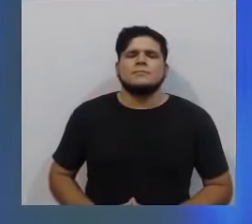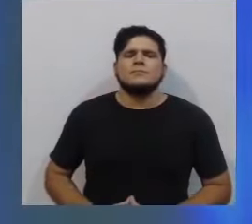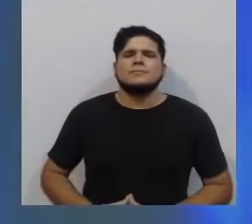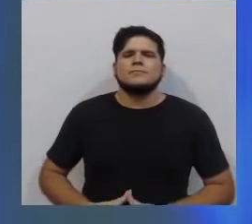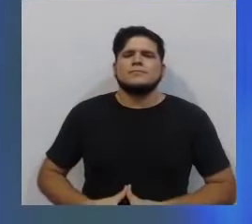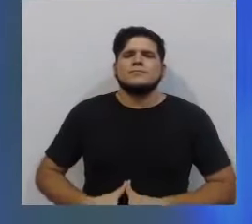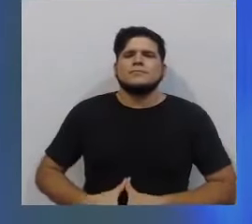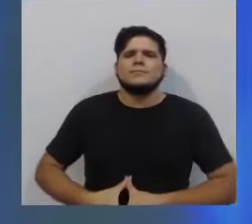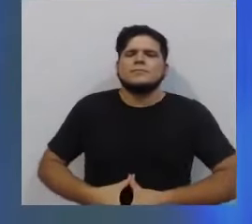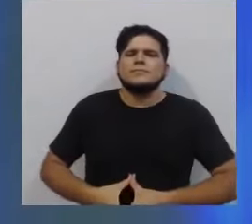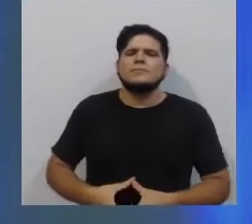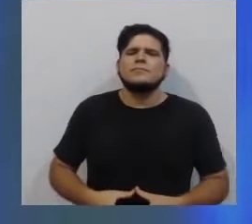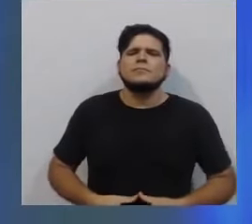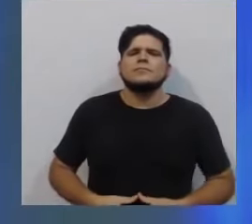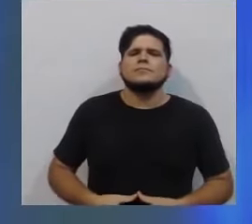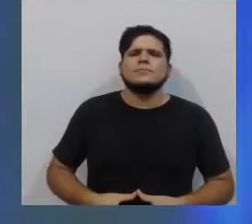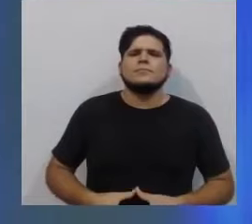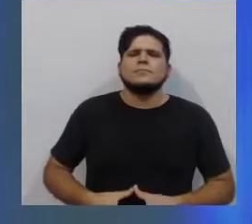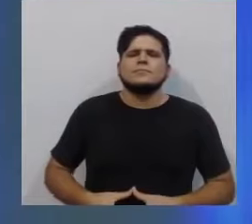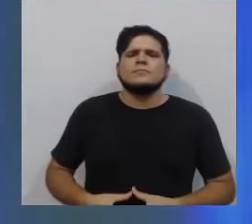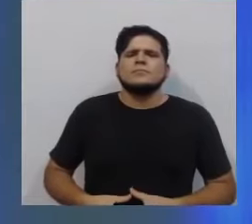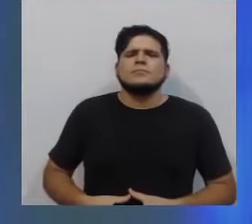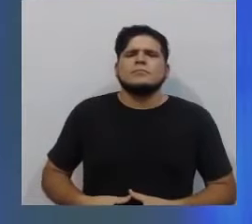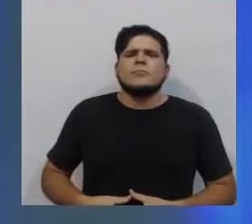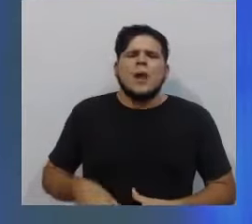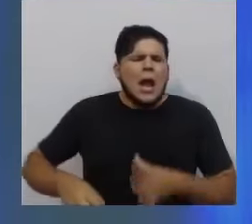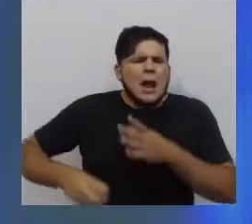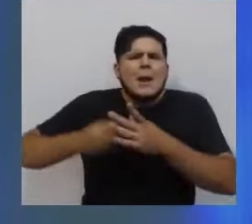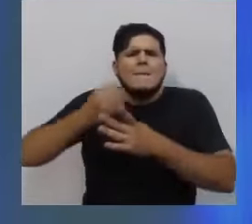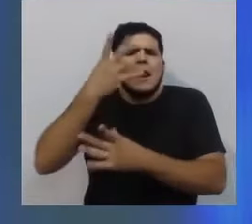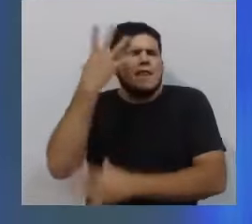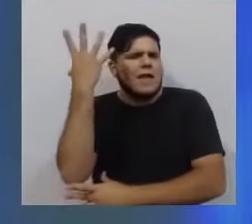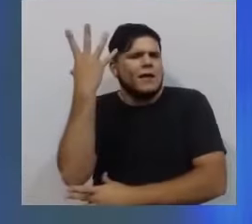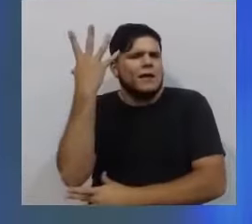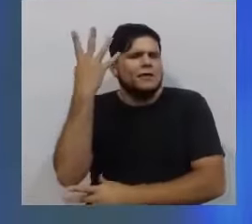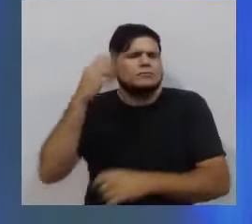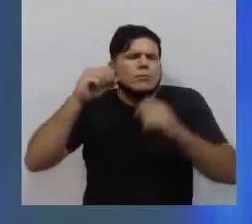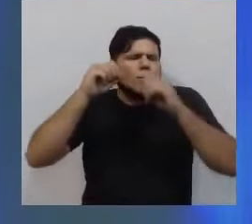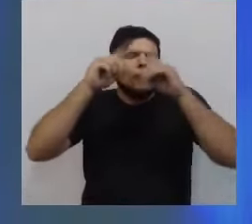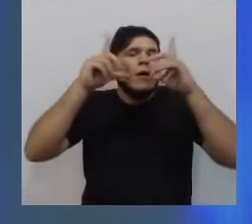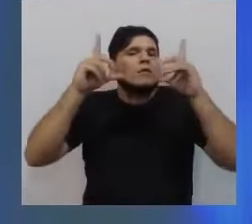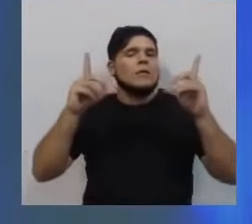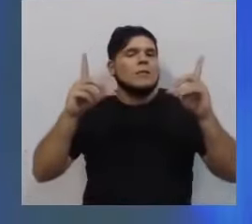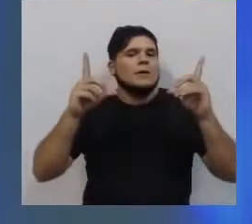adiós dice david de mañana me levantaré de mañana